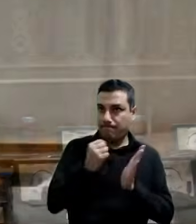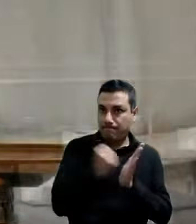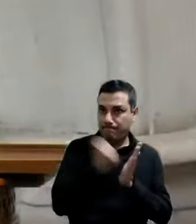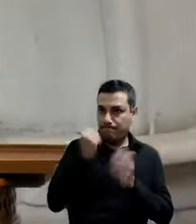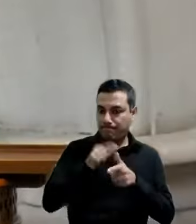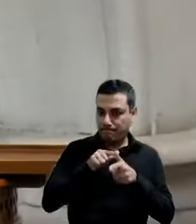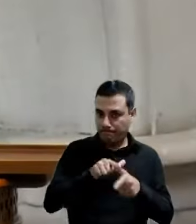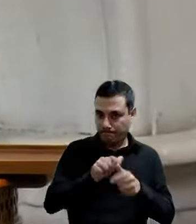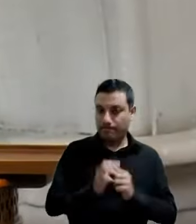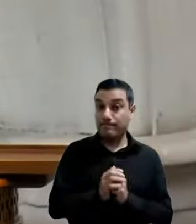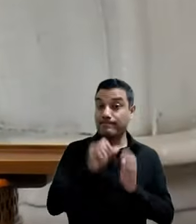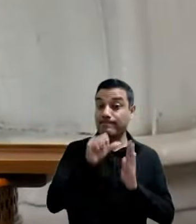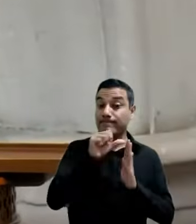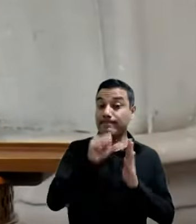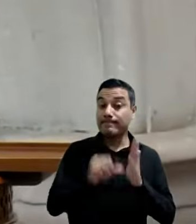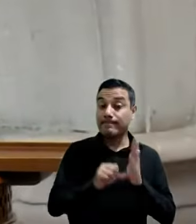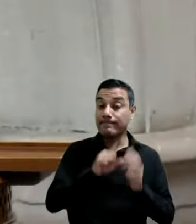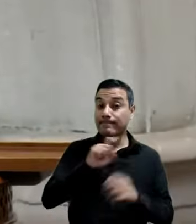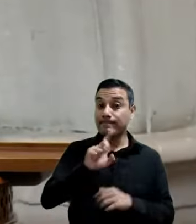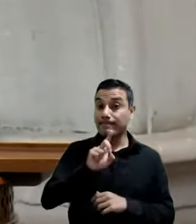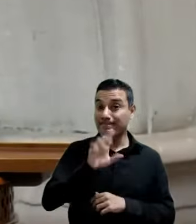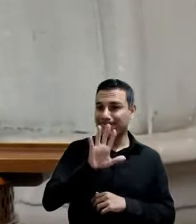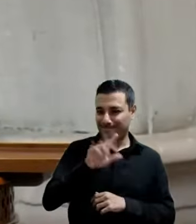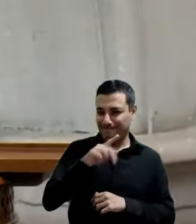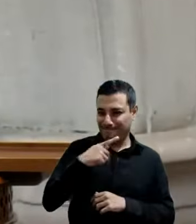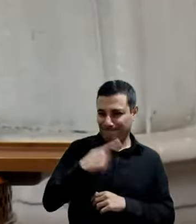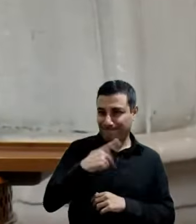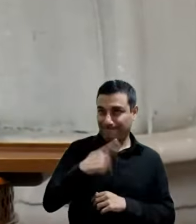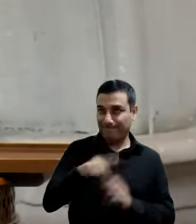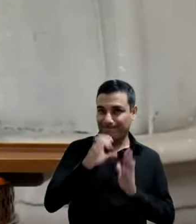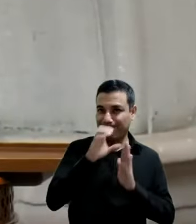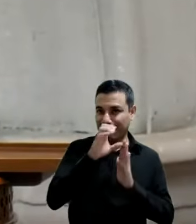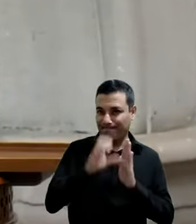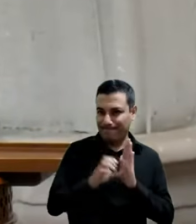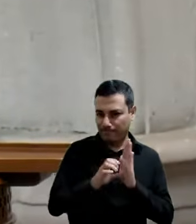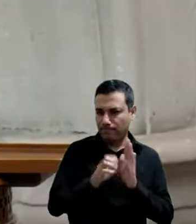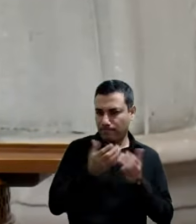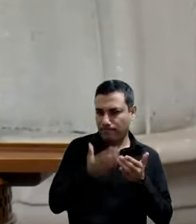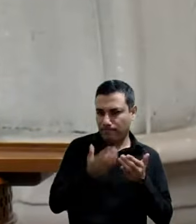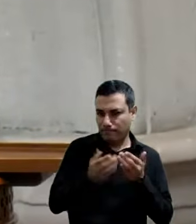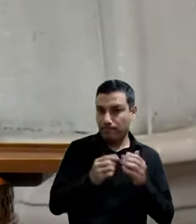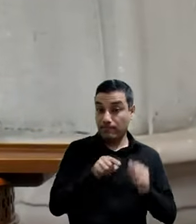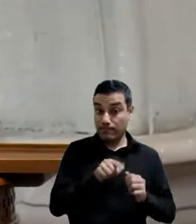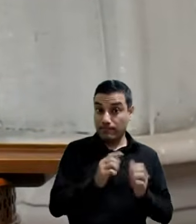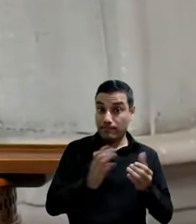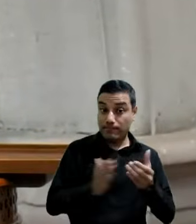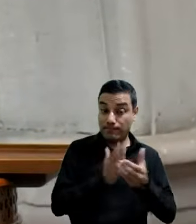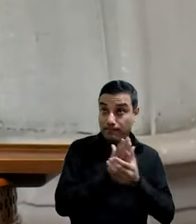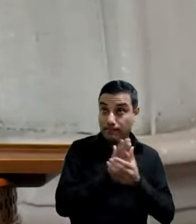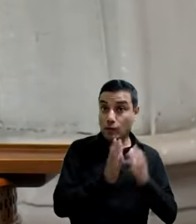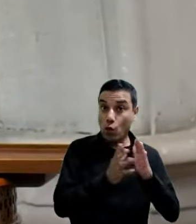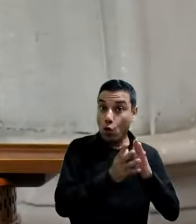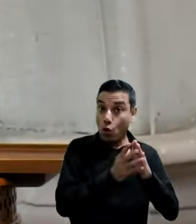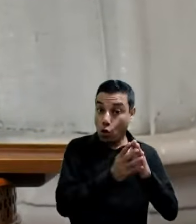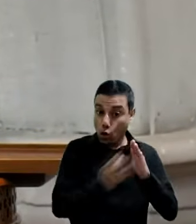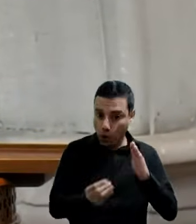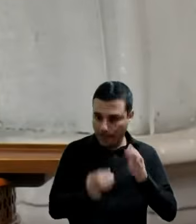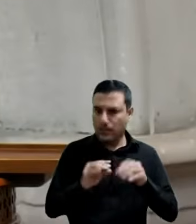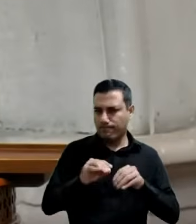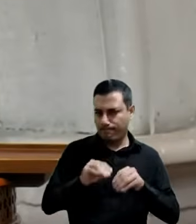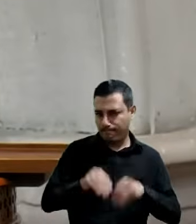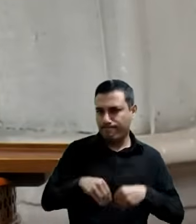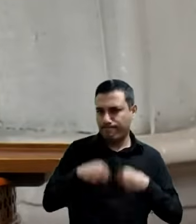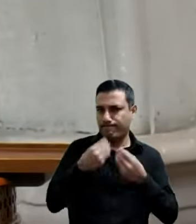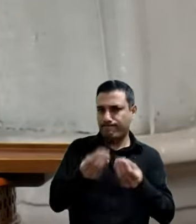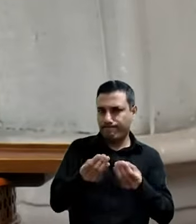los efectos del artículo 135 constitucional, remitimos a ustedes copia del expediente tramitado en las cámaras del Congreso de la